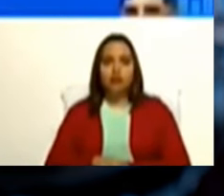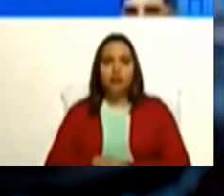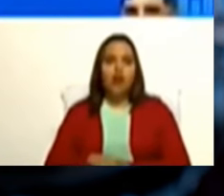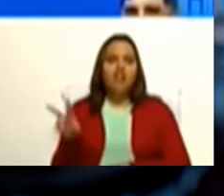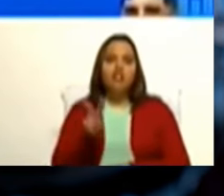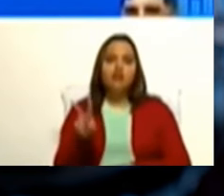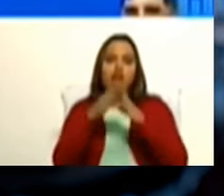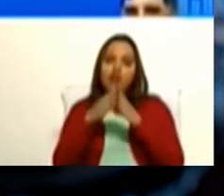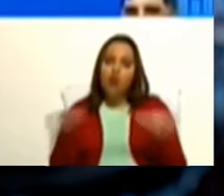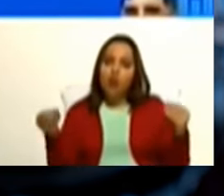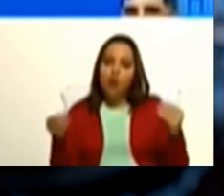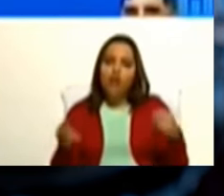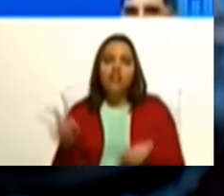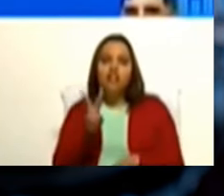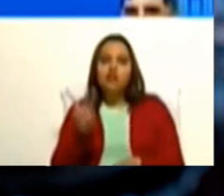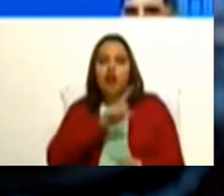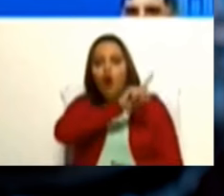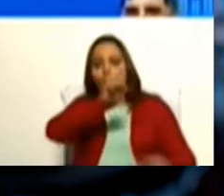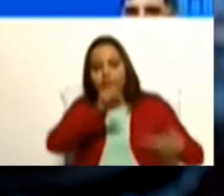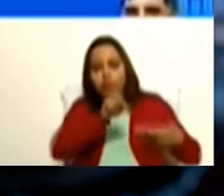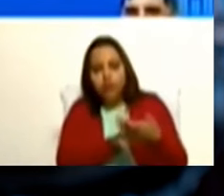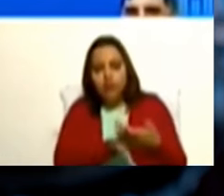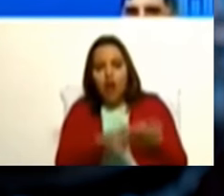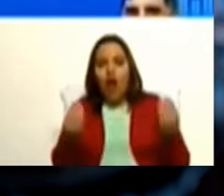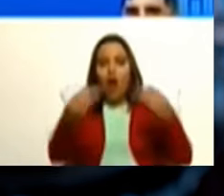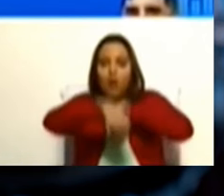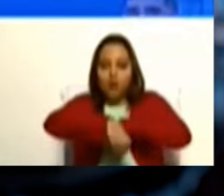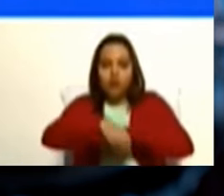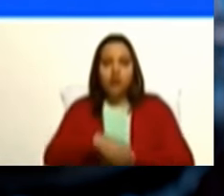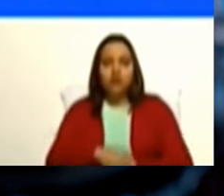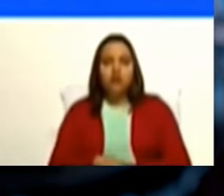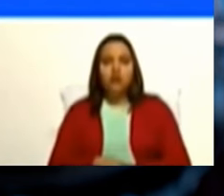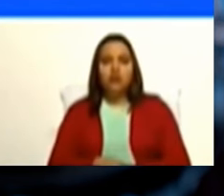Venezuela toda, Venezuela entera, por consenso,